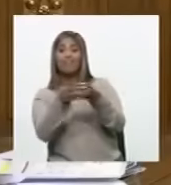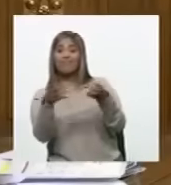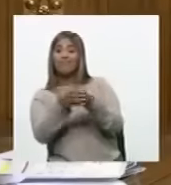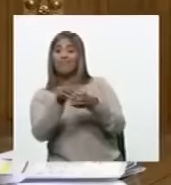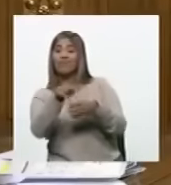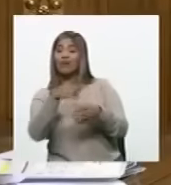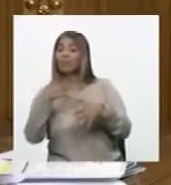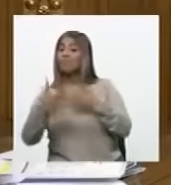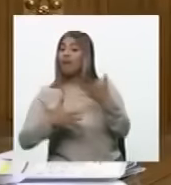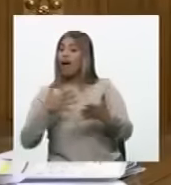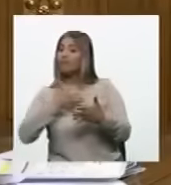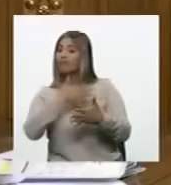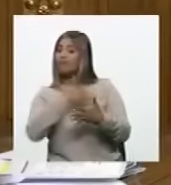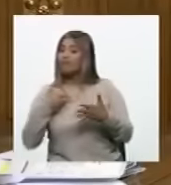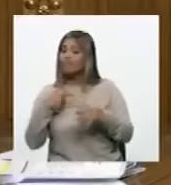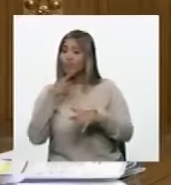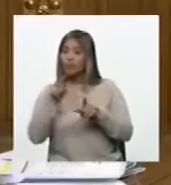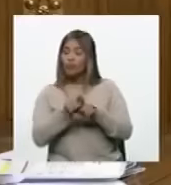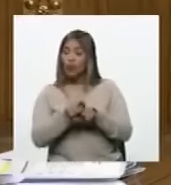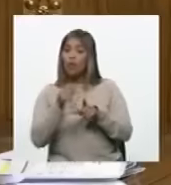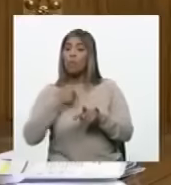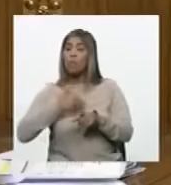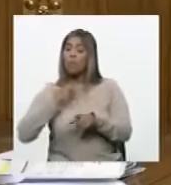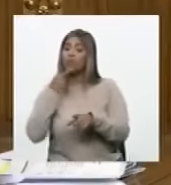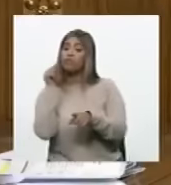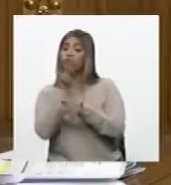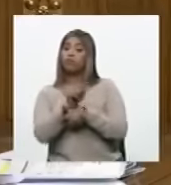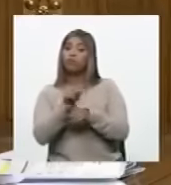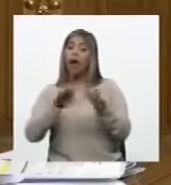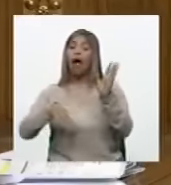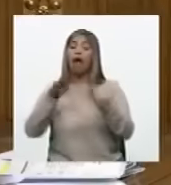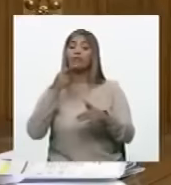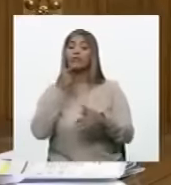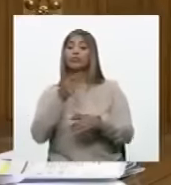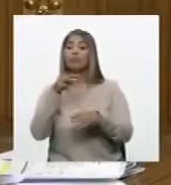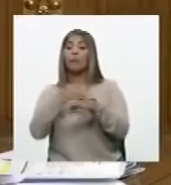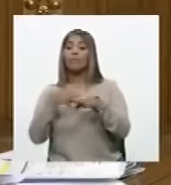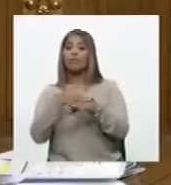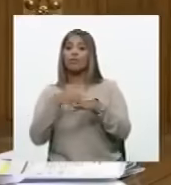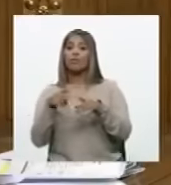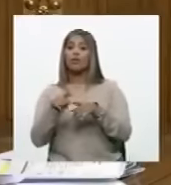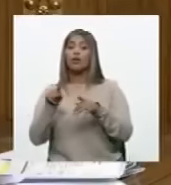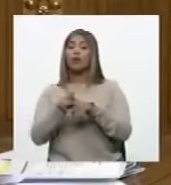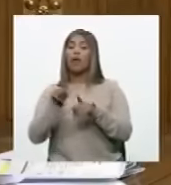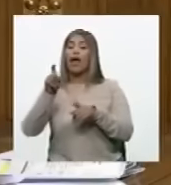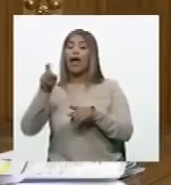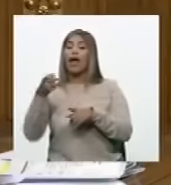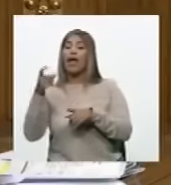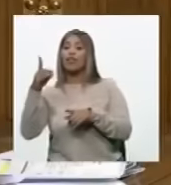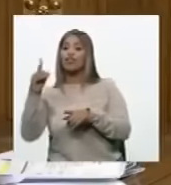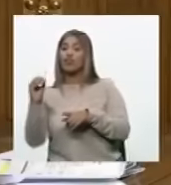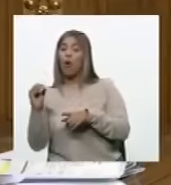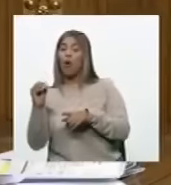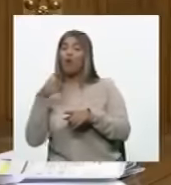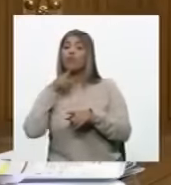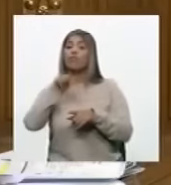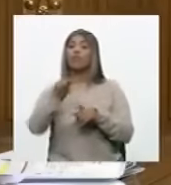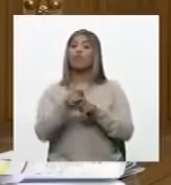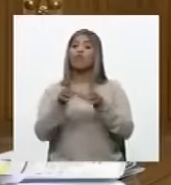criminales. Pudiéramos decirle, como a veces señala nuestro ministro de Interior y Justicia, la llamada GEDO, un